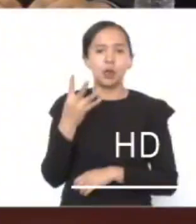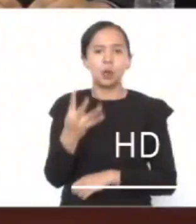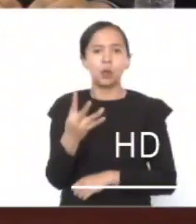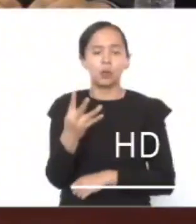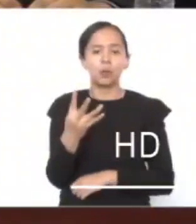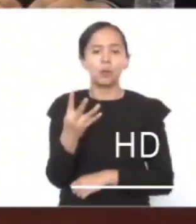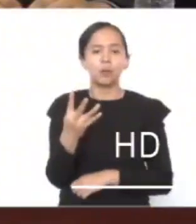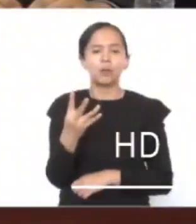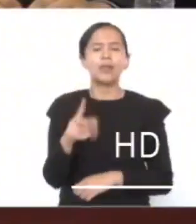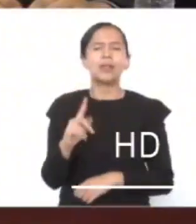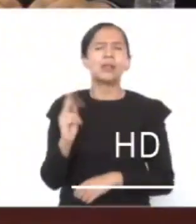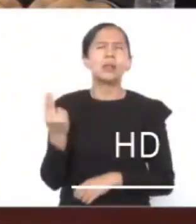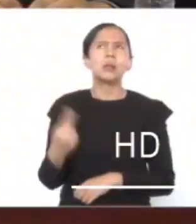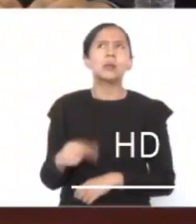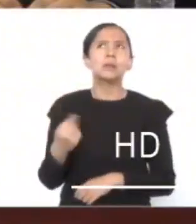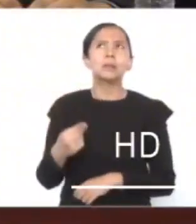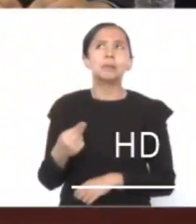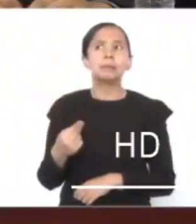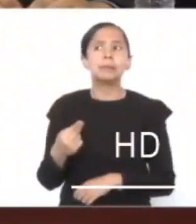¿cómo se llaman?